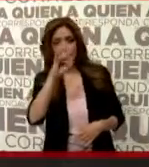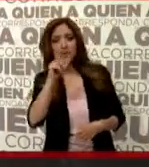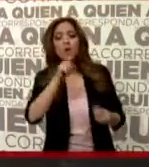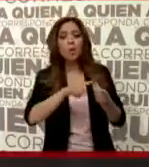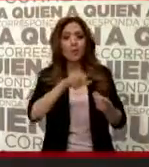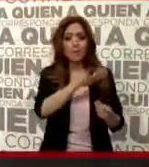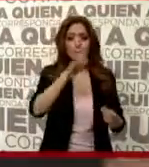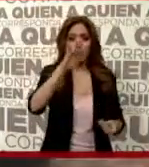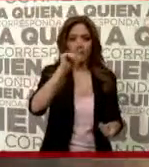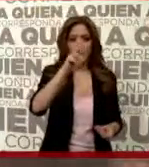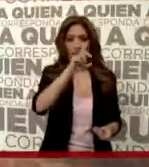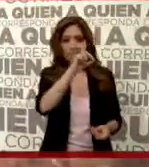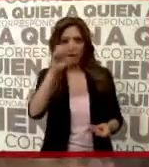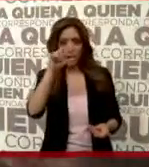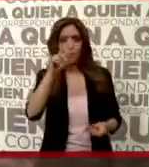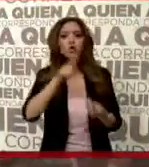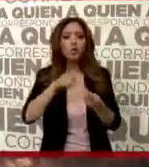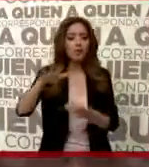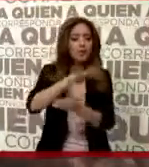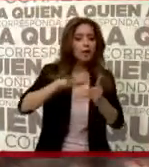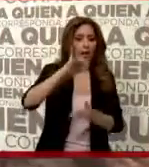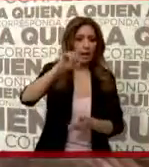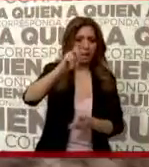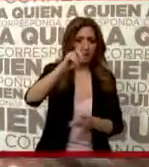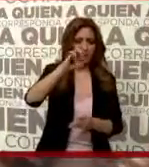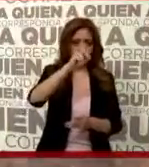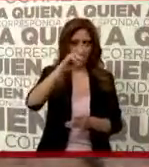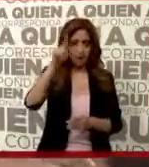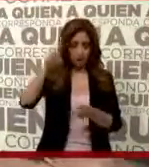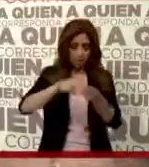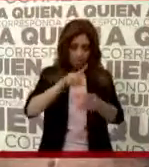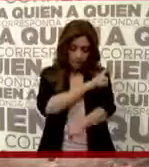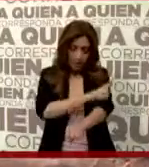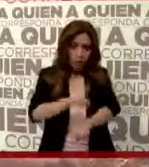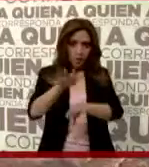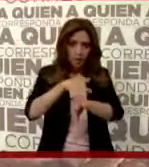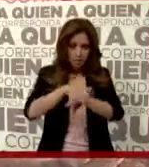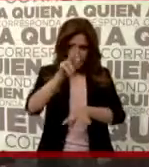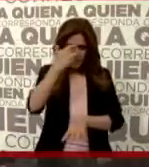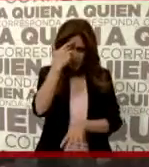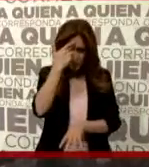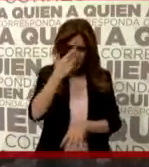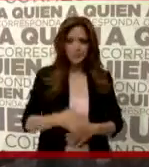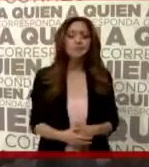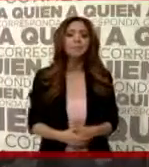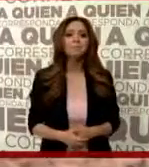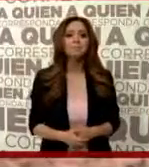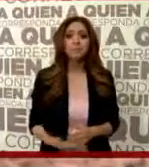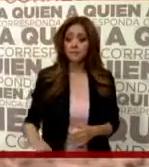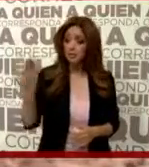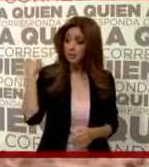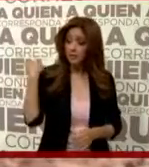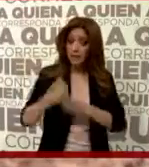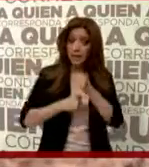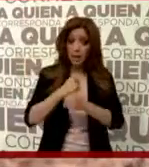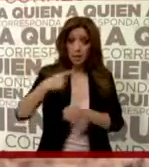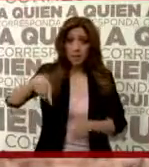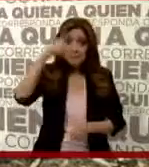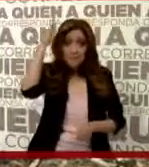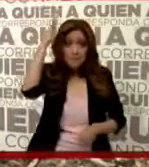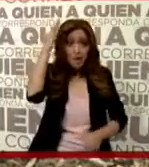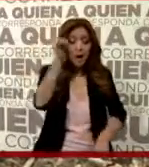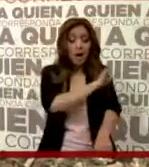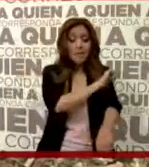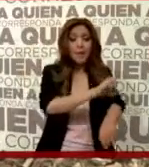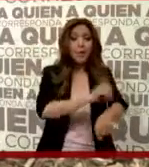Luz, en la colonia Jardines del Pedregal, delegación Tlalpan. Recordemos un poco, es que a inicios del año, autoridades de la delegación Álvaro